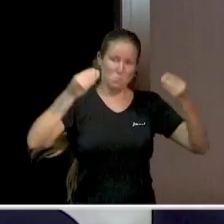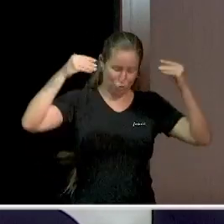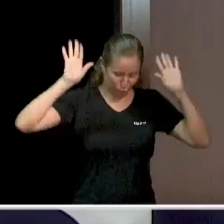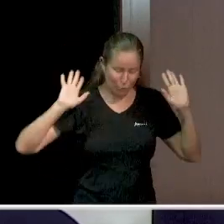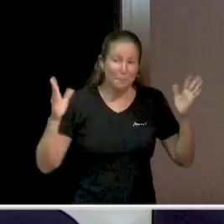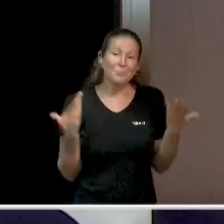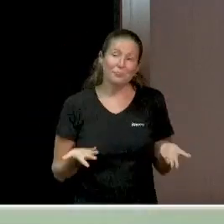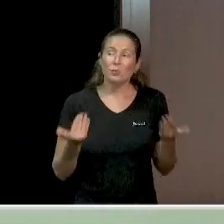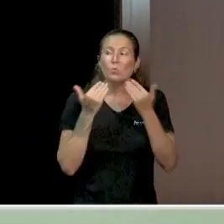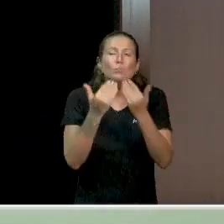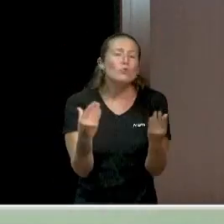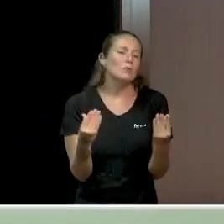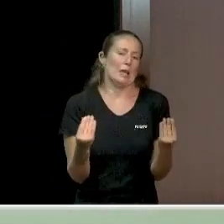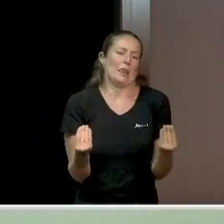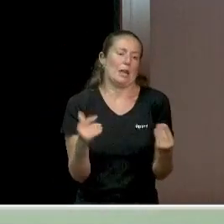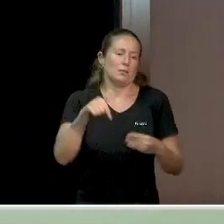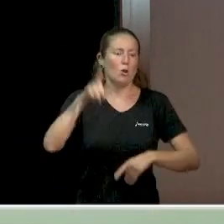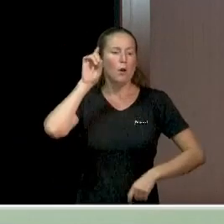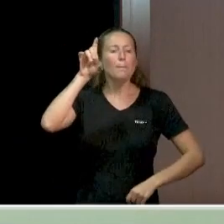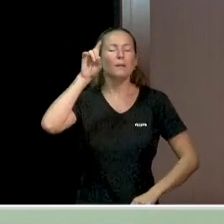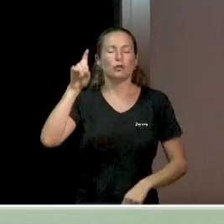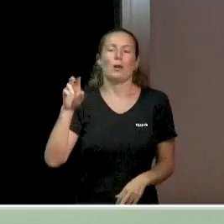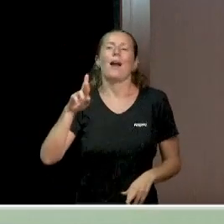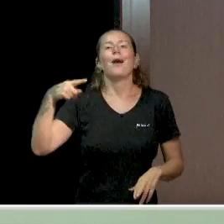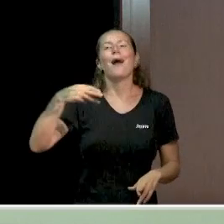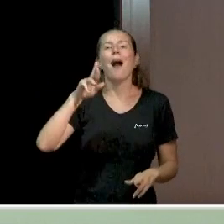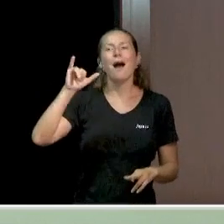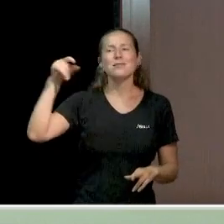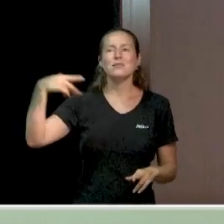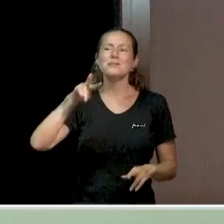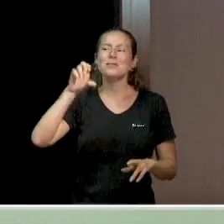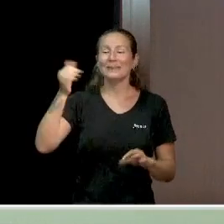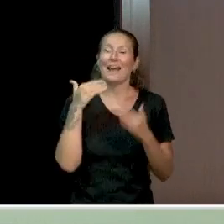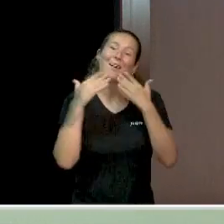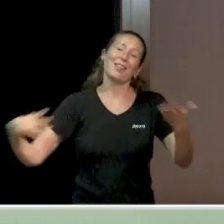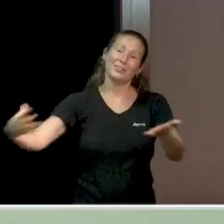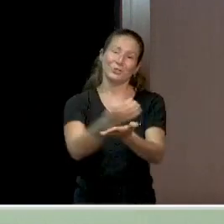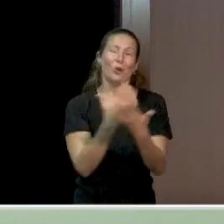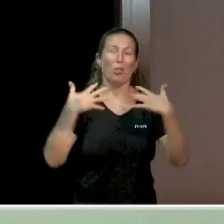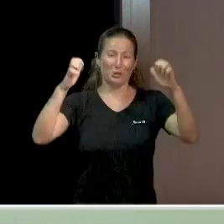Así que muchas gracias a la profesora Garrigues, muchas gracias a todos ustedes.